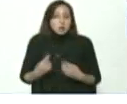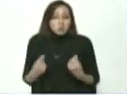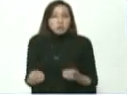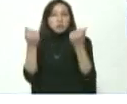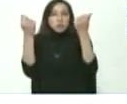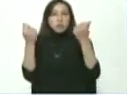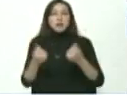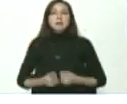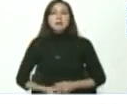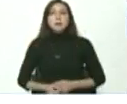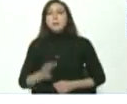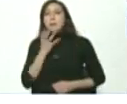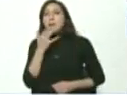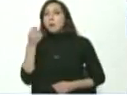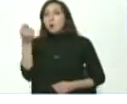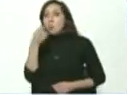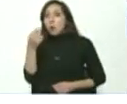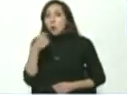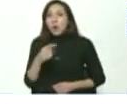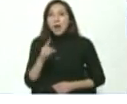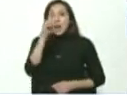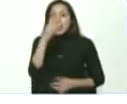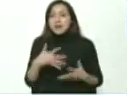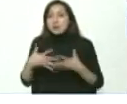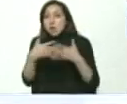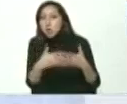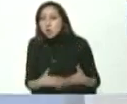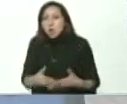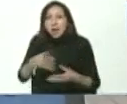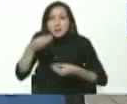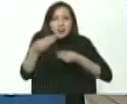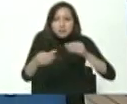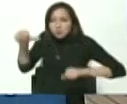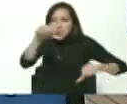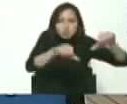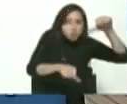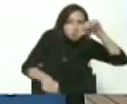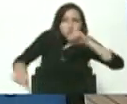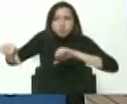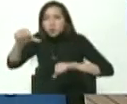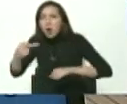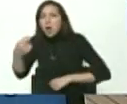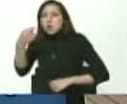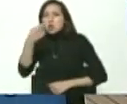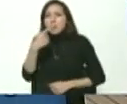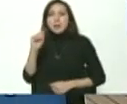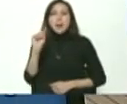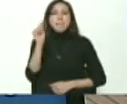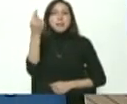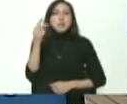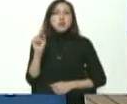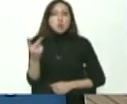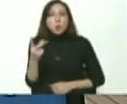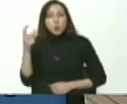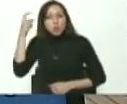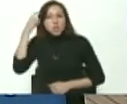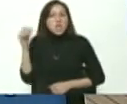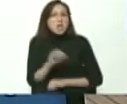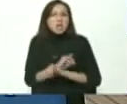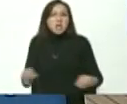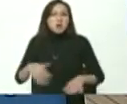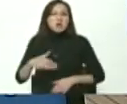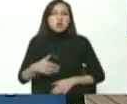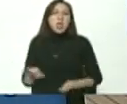que están haciendo una pastilla en Georgia, Estados Unidos, que te la tomas y al primero o segundo día se te quitan los